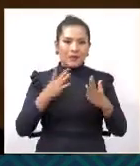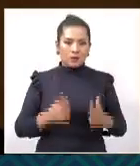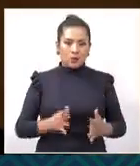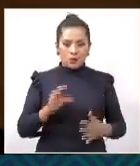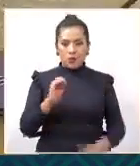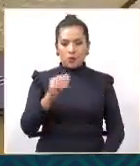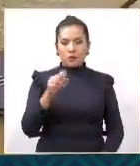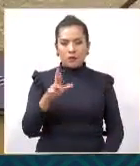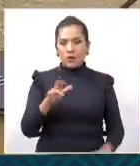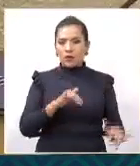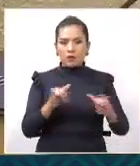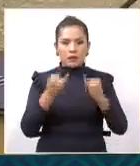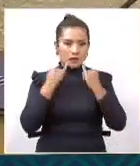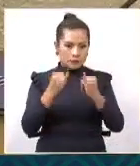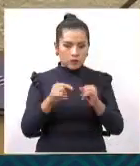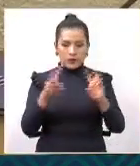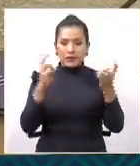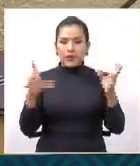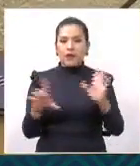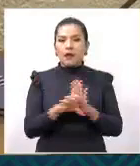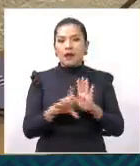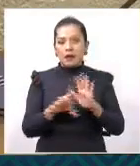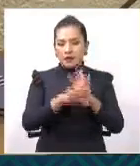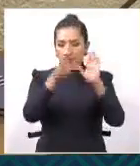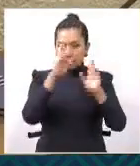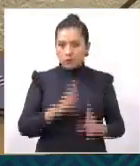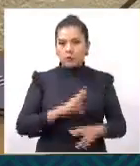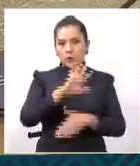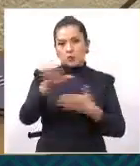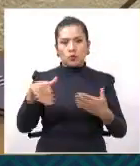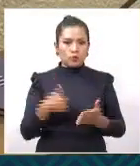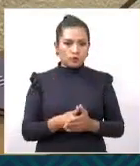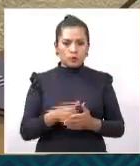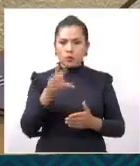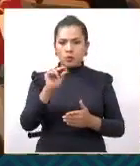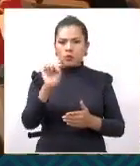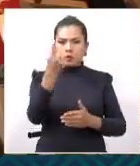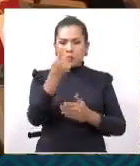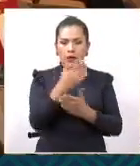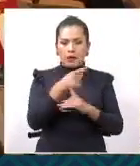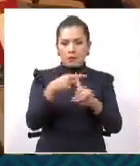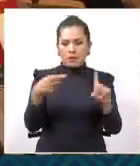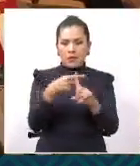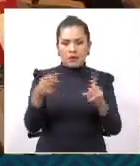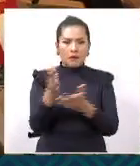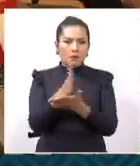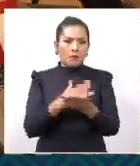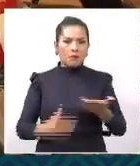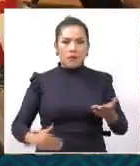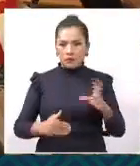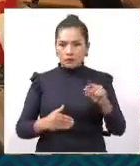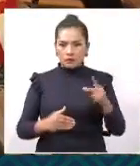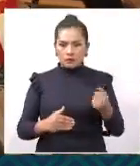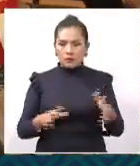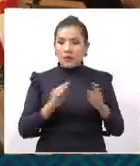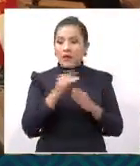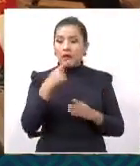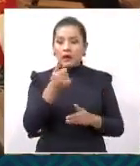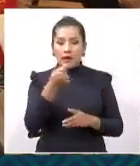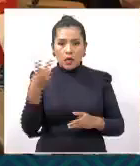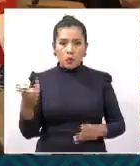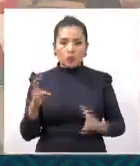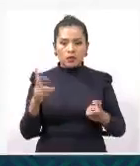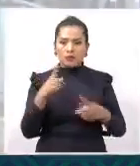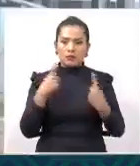Omar Yucra. La ley se aplica en su totalidad y no de manera parcial, tal como insisten algunos asambleístas,